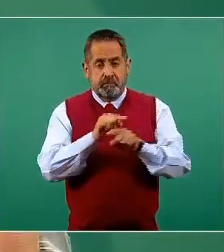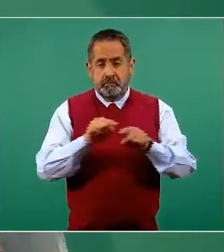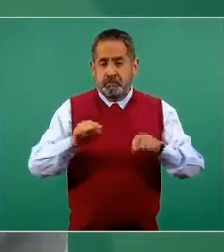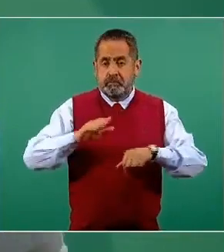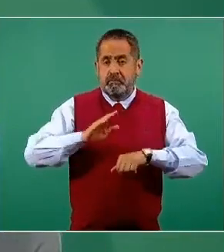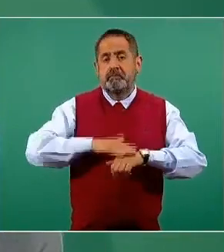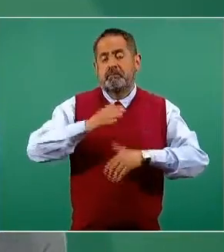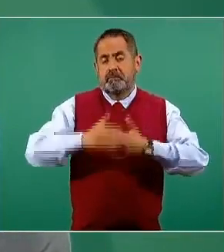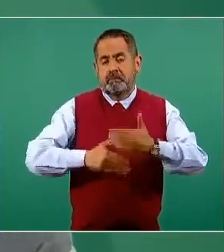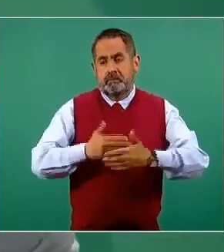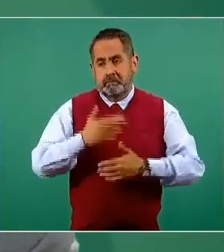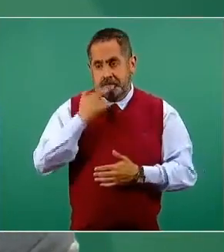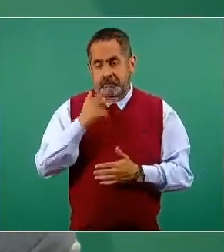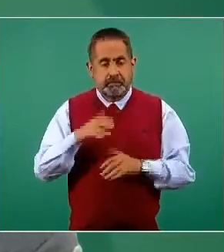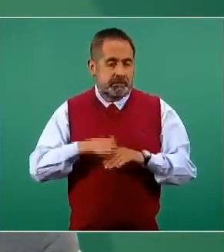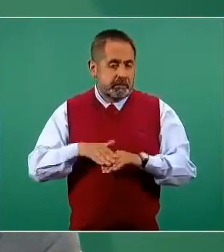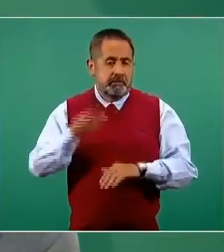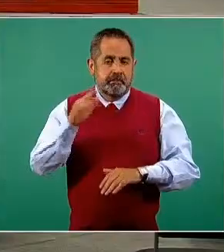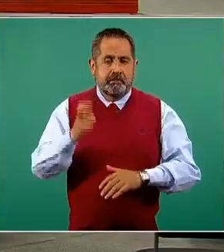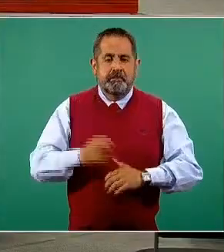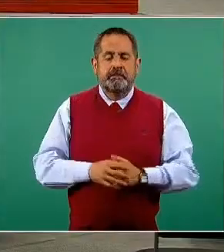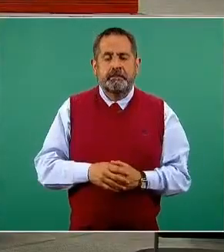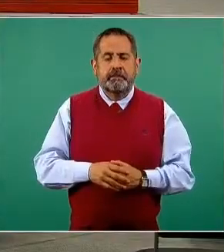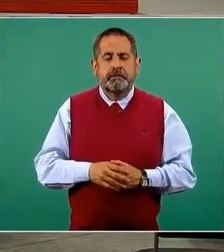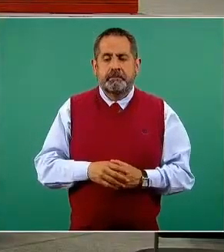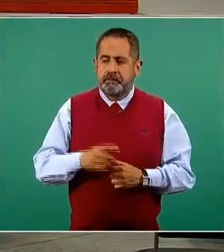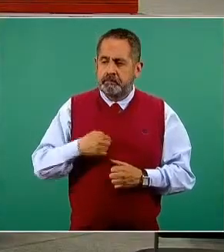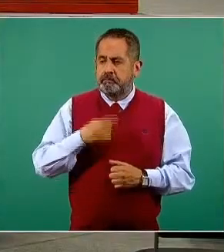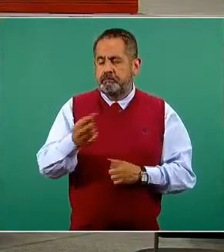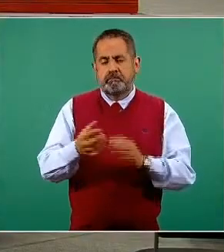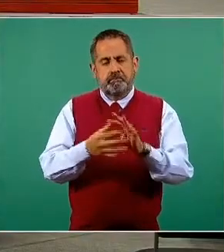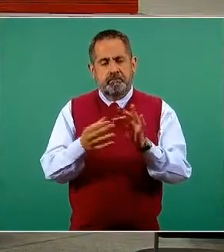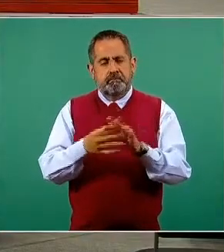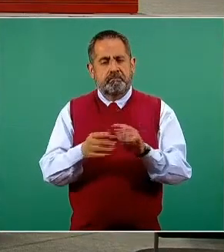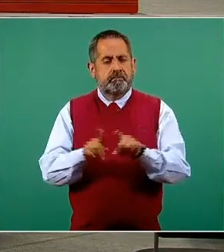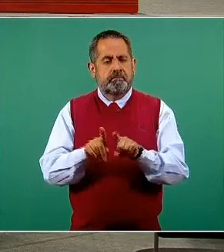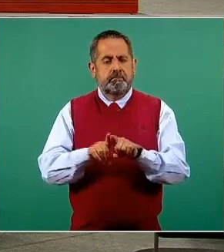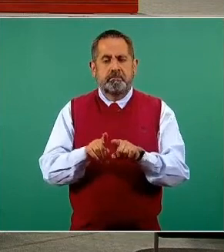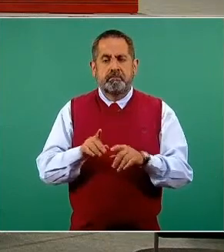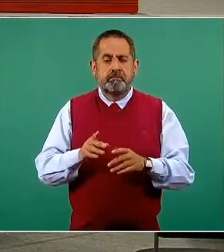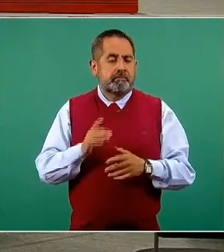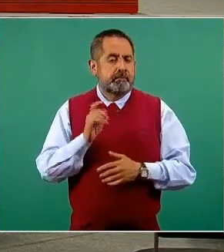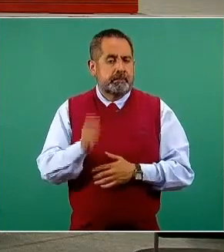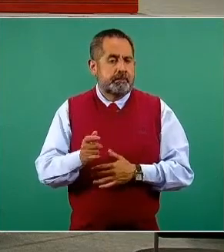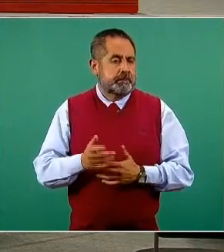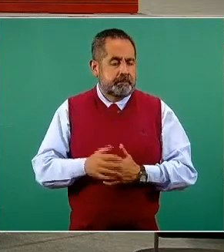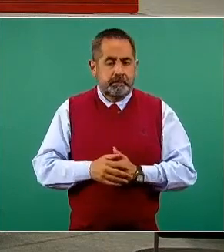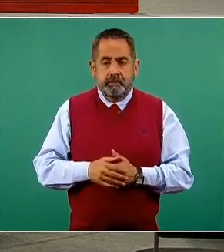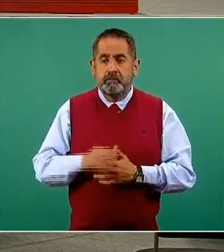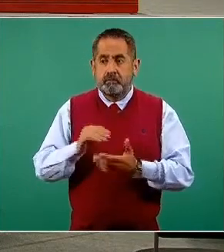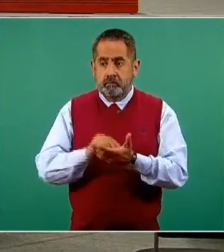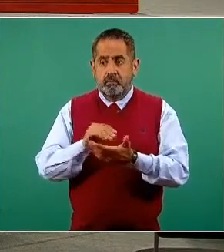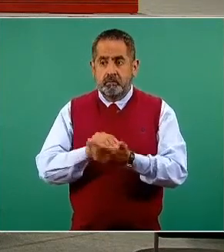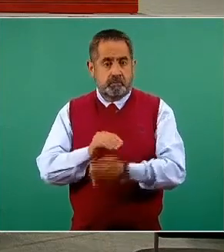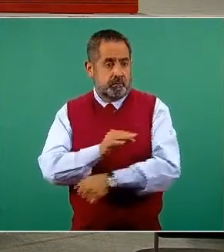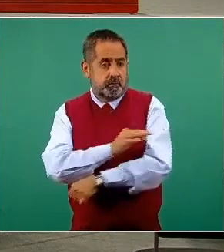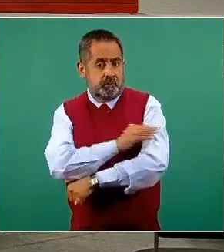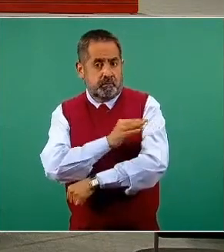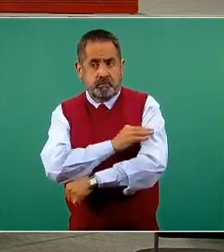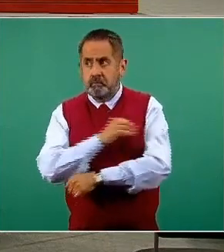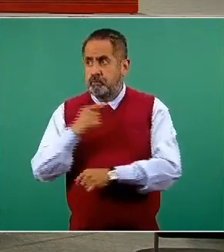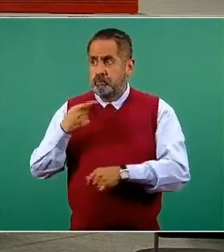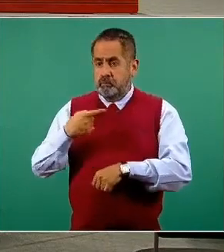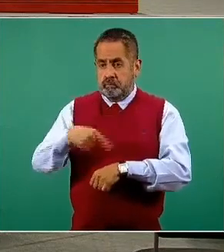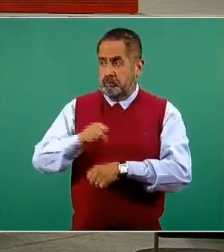encaminando para subir esta cifra. Comentaremos también de cómo siguen llegando las vacunas para esta